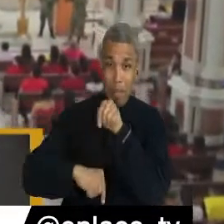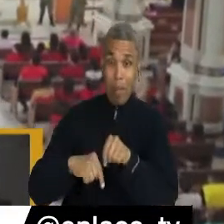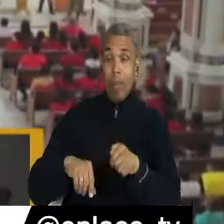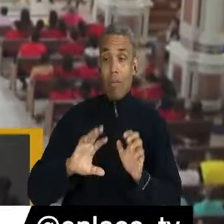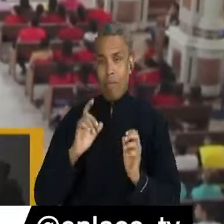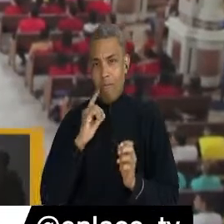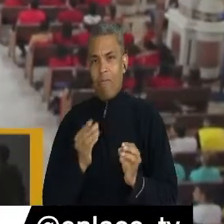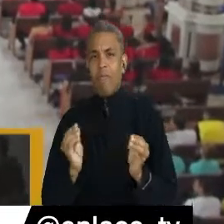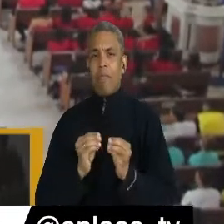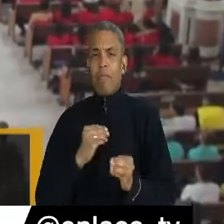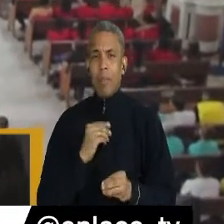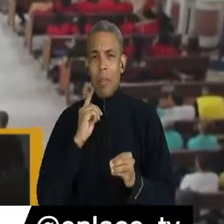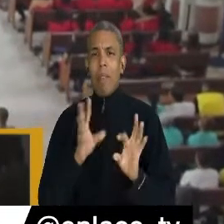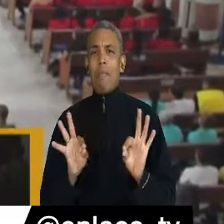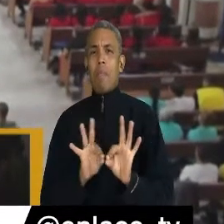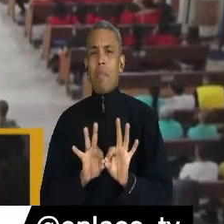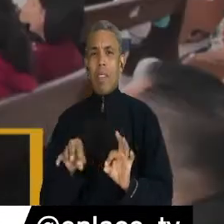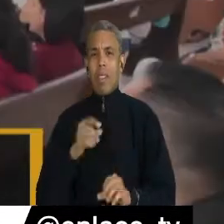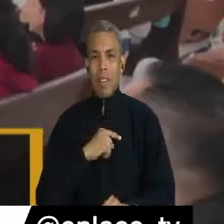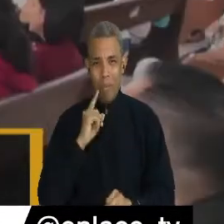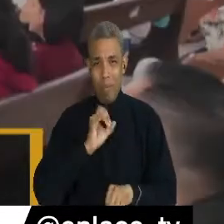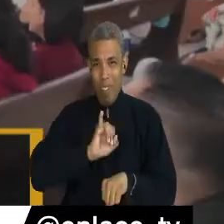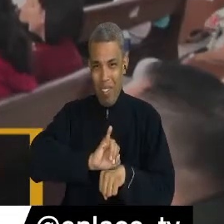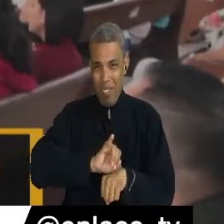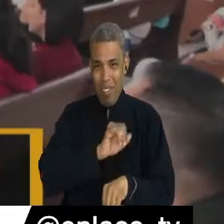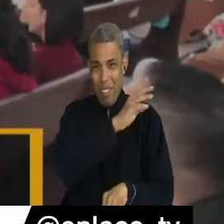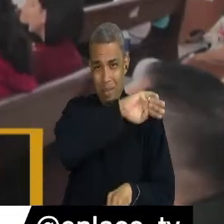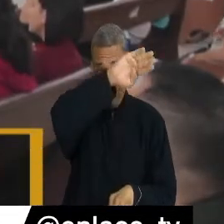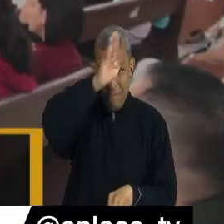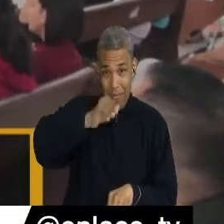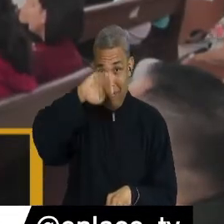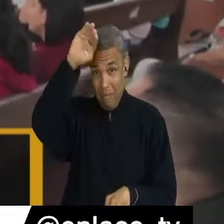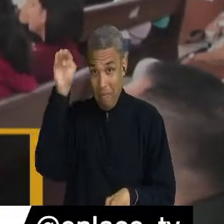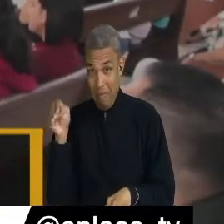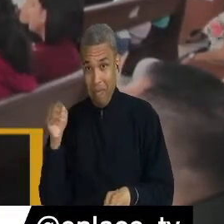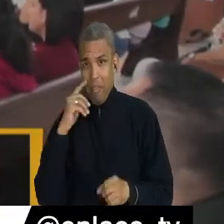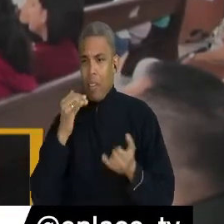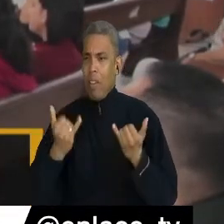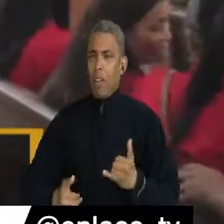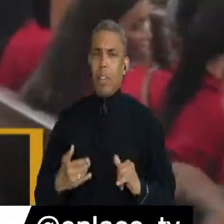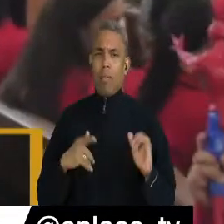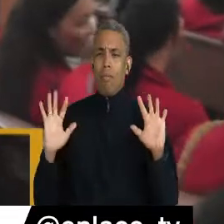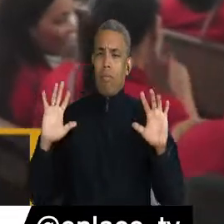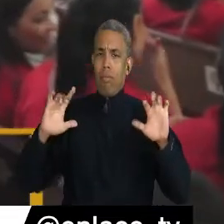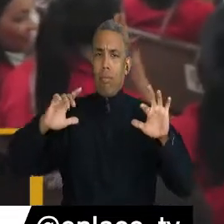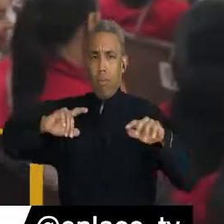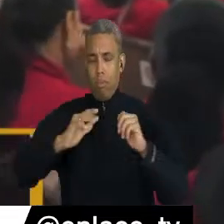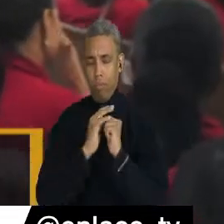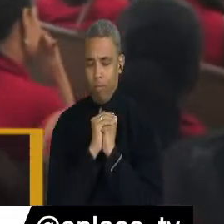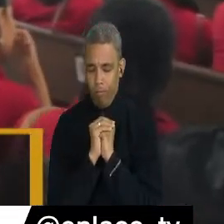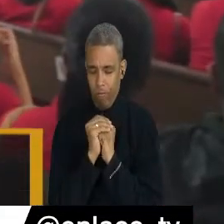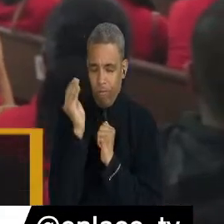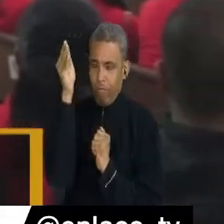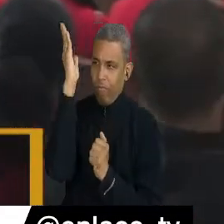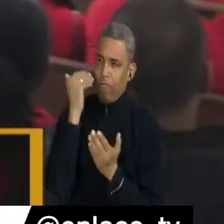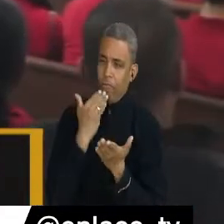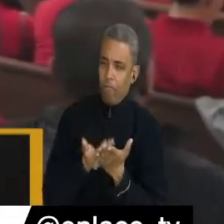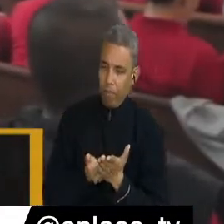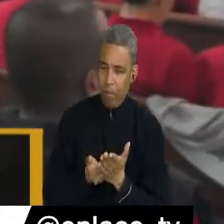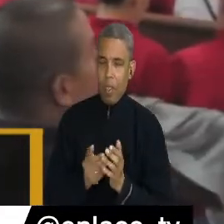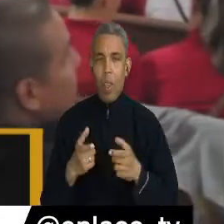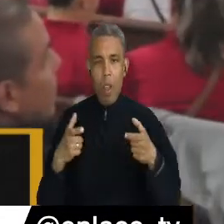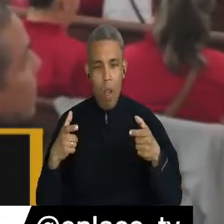autoridades municipales, civiles, militares y eclesiásticas participaron del Tedeum en una acción de gracias por los 95 años de vida